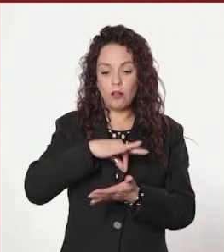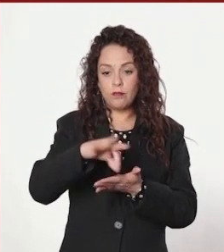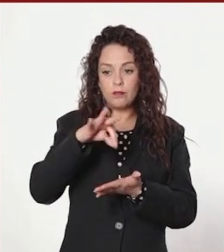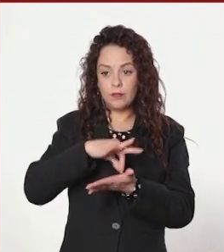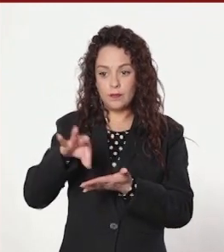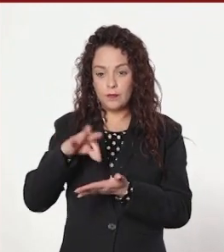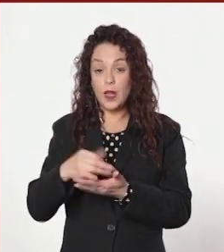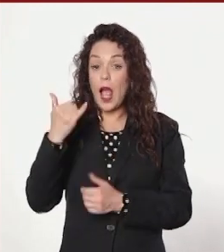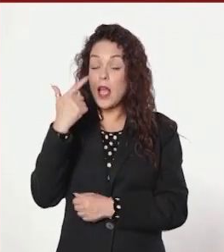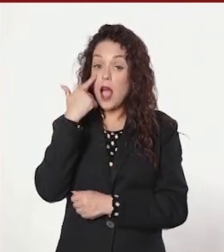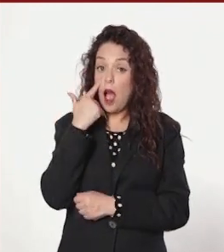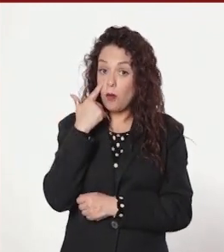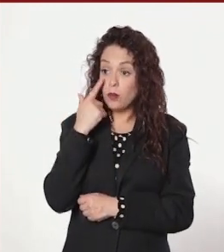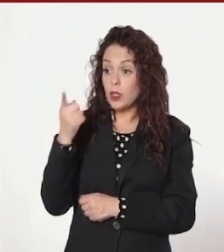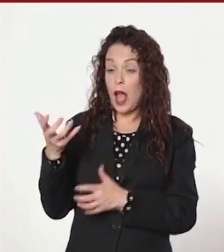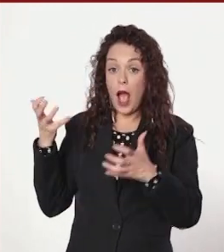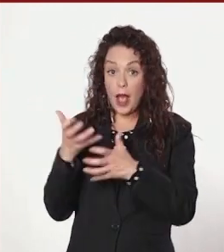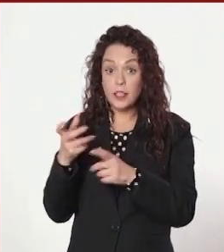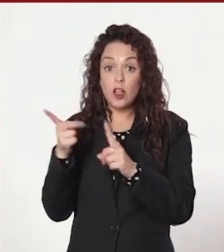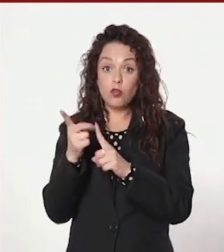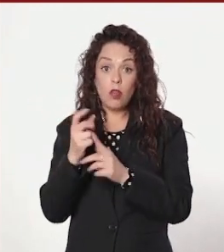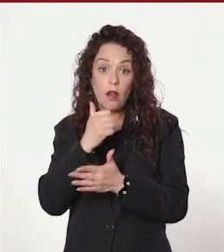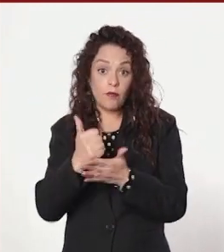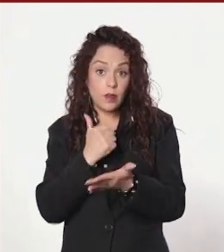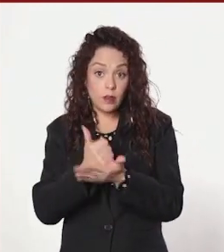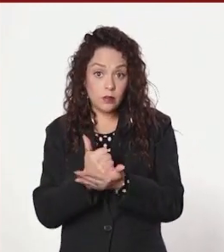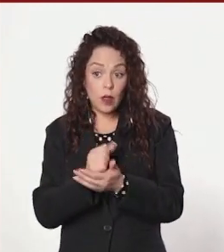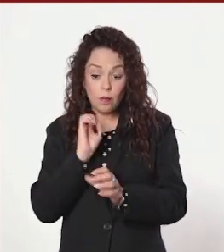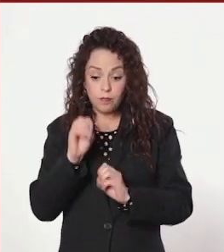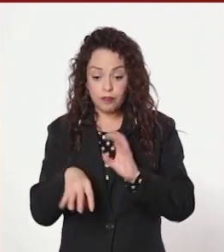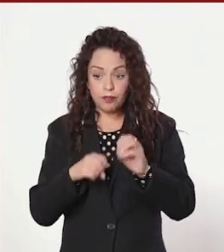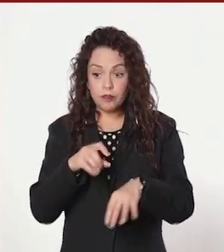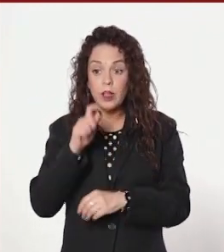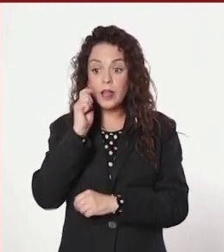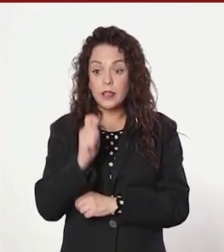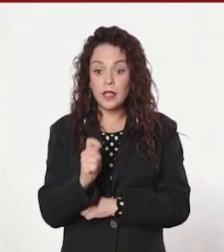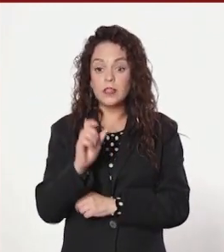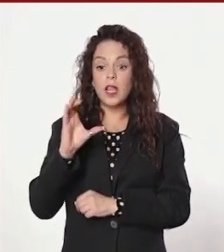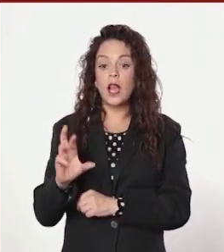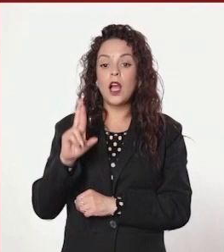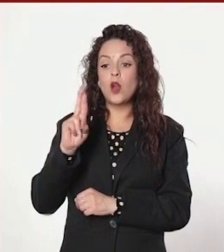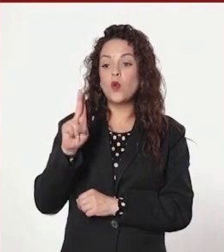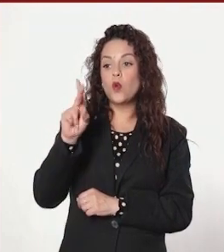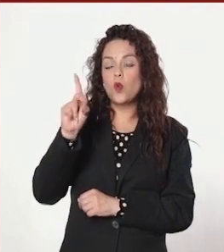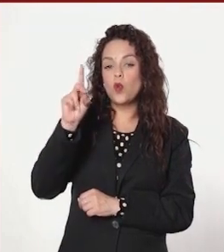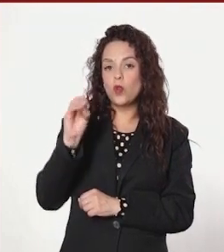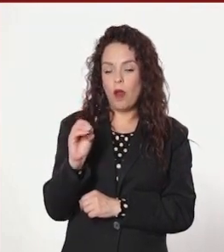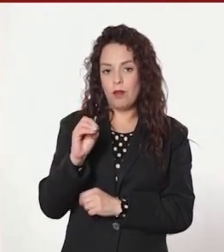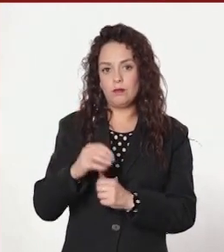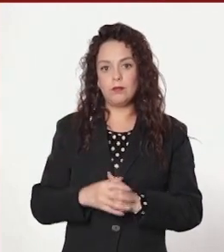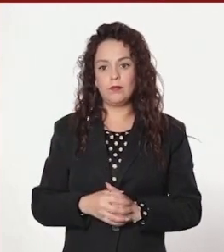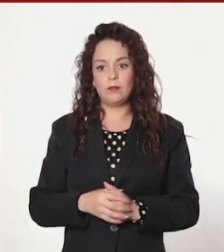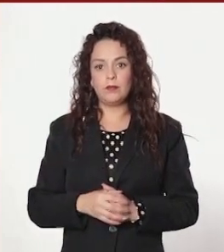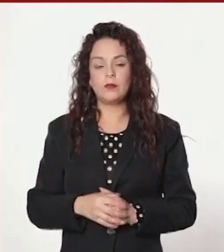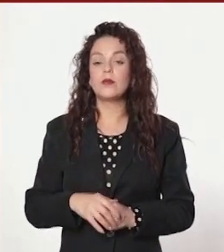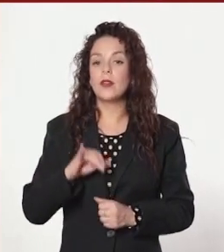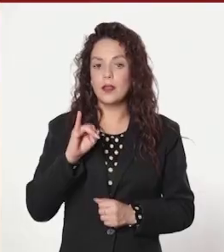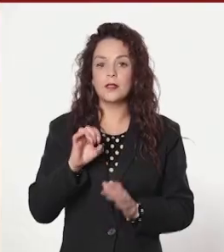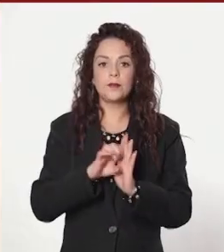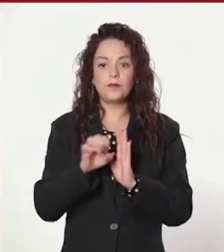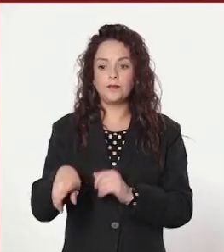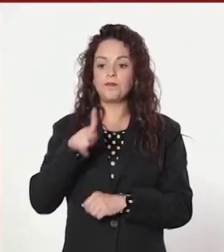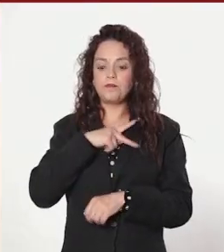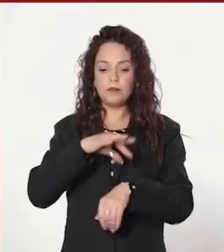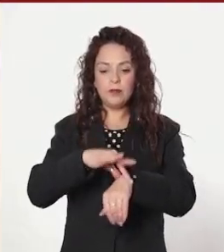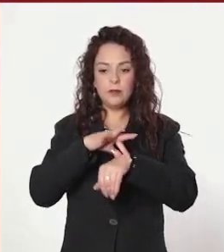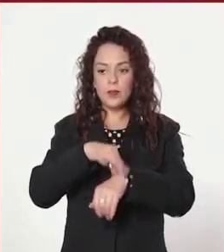composta urbana, estamos metiendo casi puros residuos que son crudos. Por supuesto, si yo empiezo a tirar también mi carne, mi